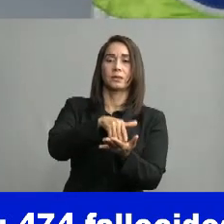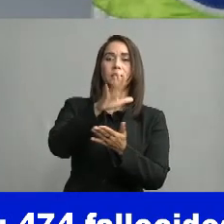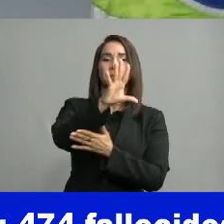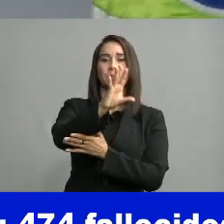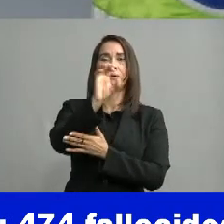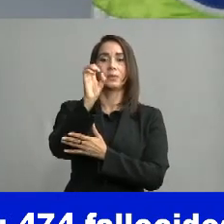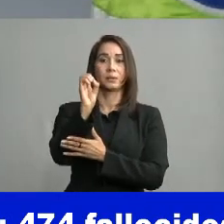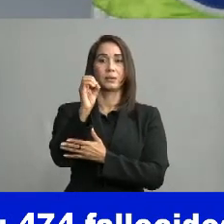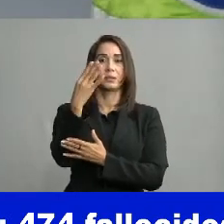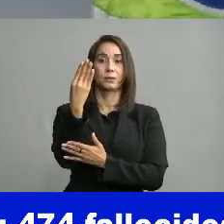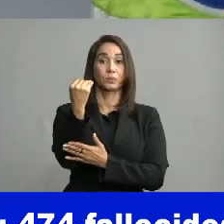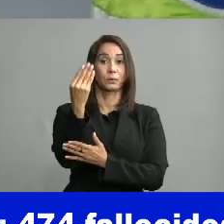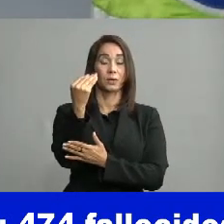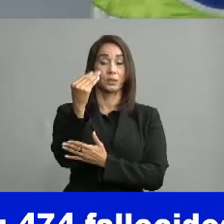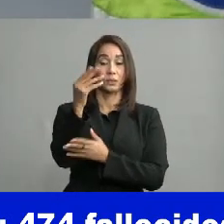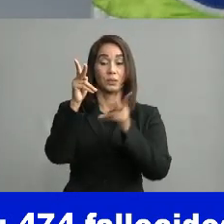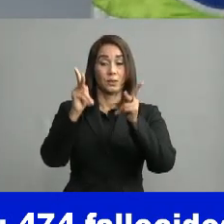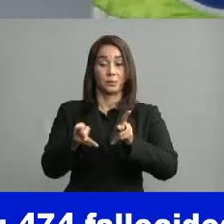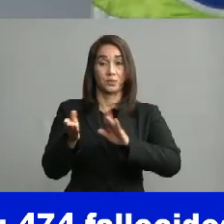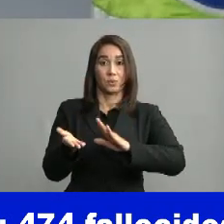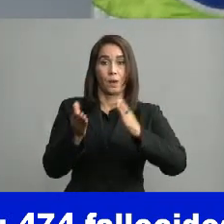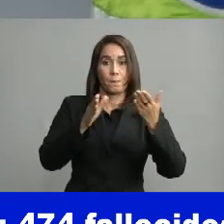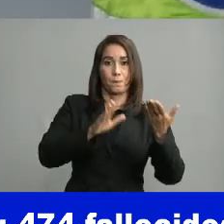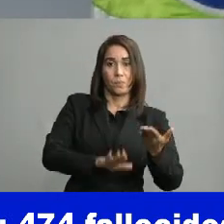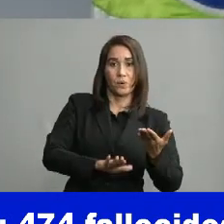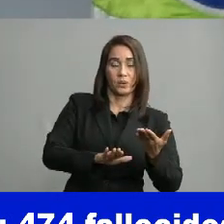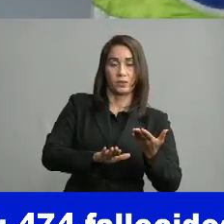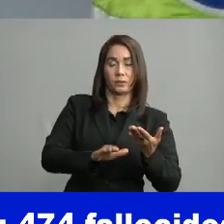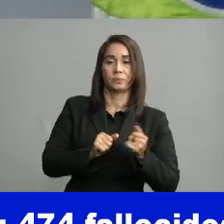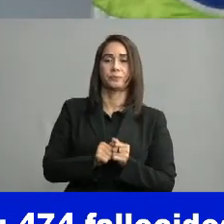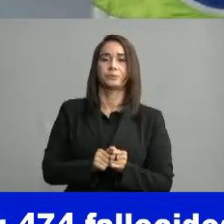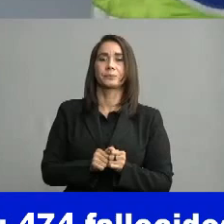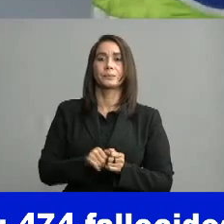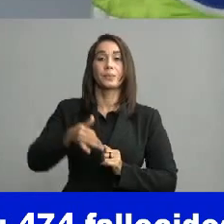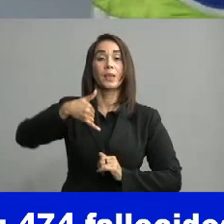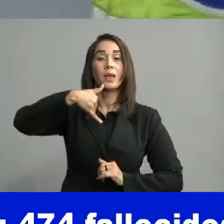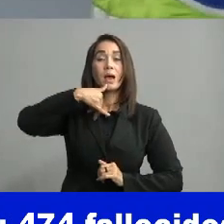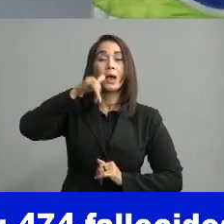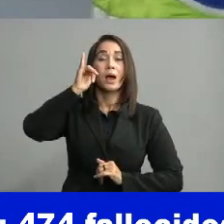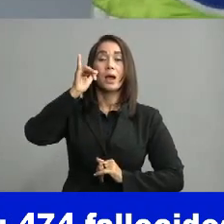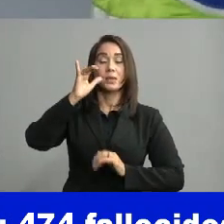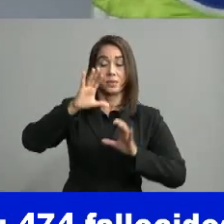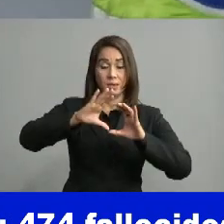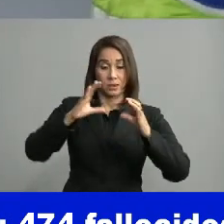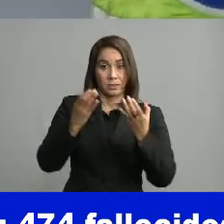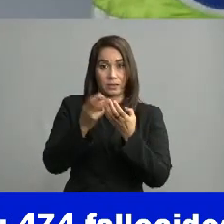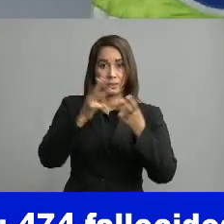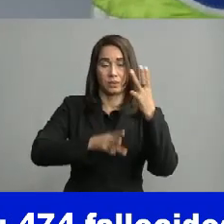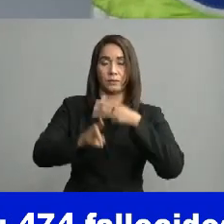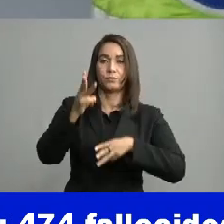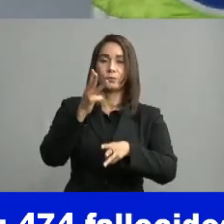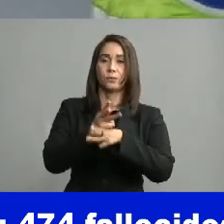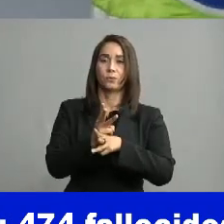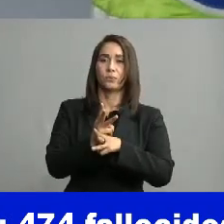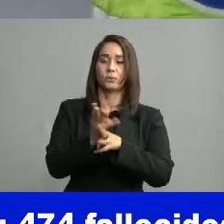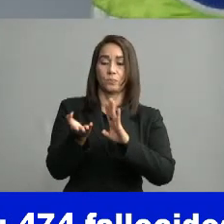343.514 casos de defunciones y solo en el día de ayer se reportaron